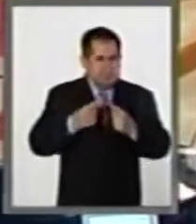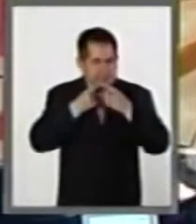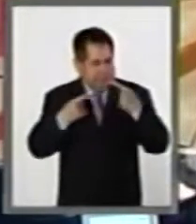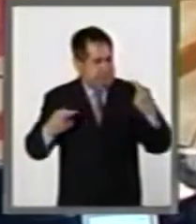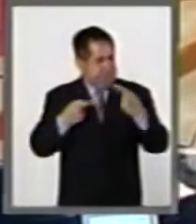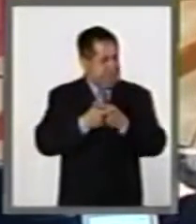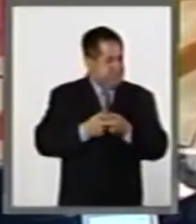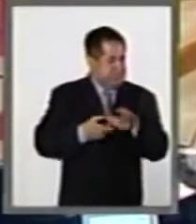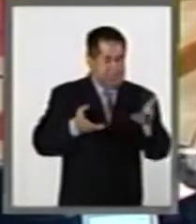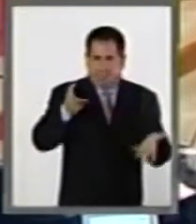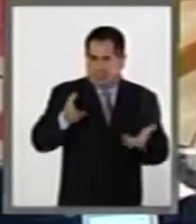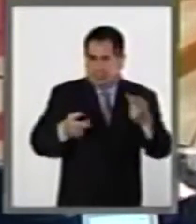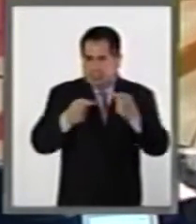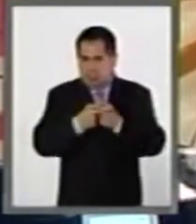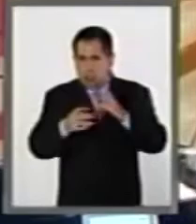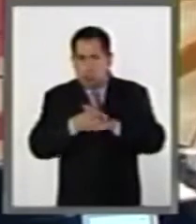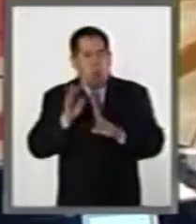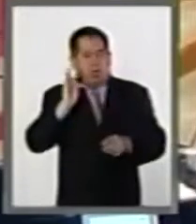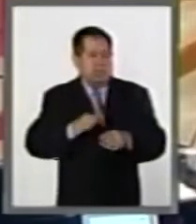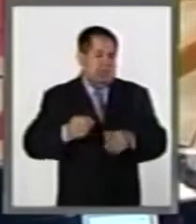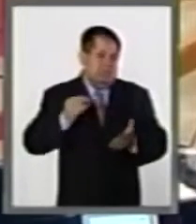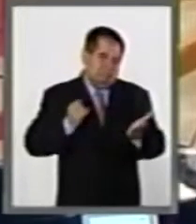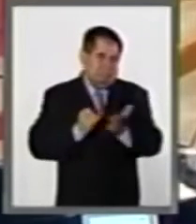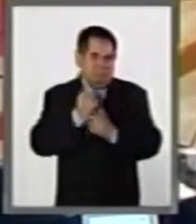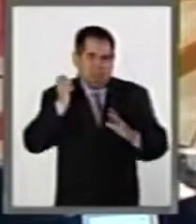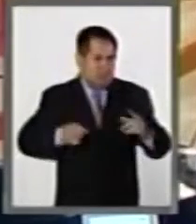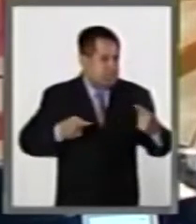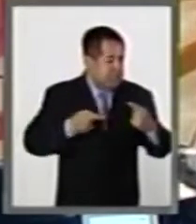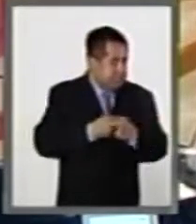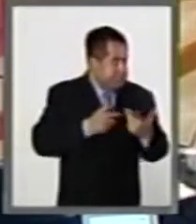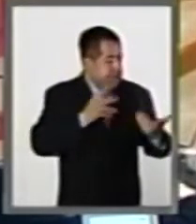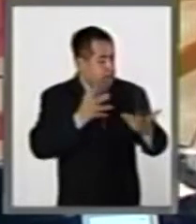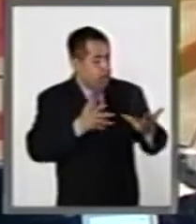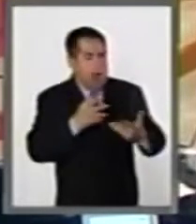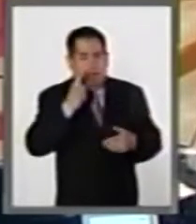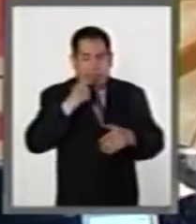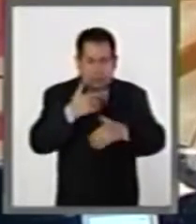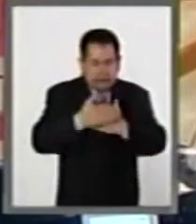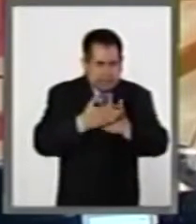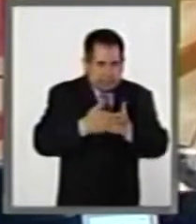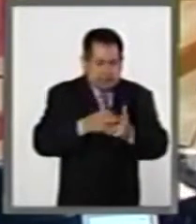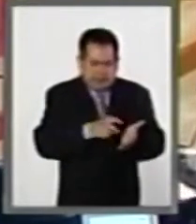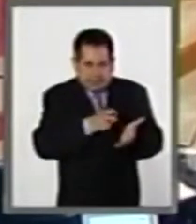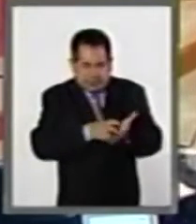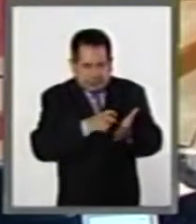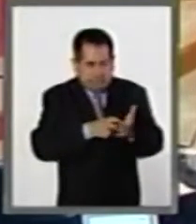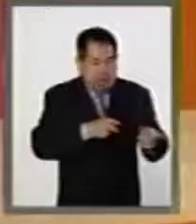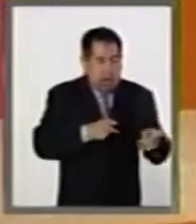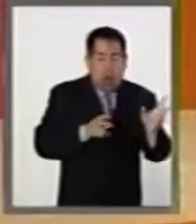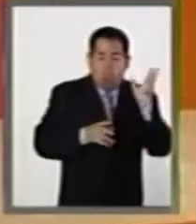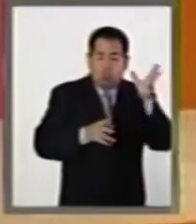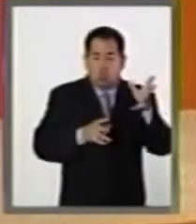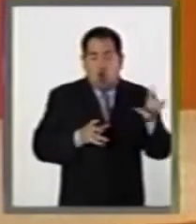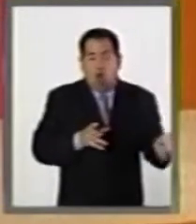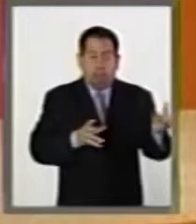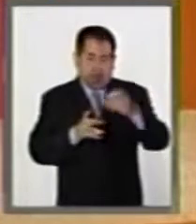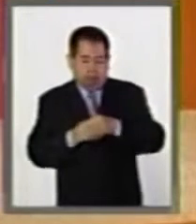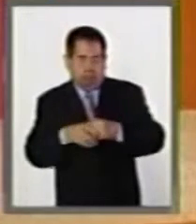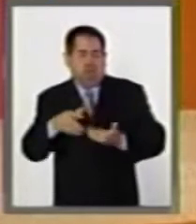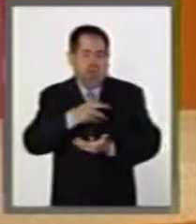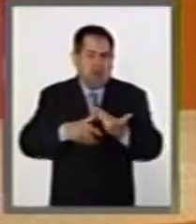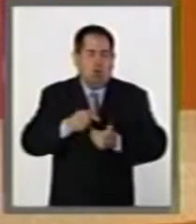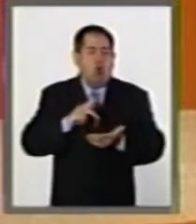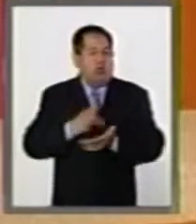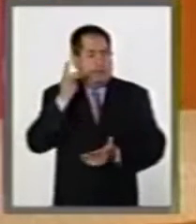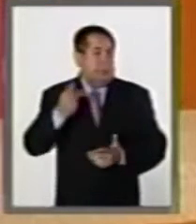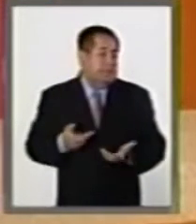surjan con motivo de la ejecución penal, así como regular los medios para lograr la reinserción social, siempre teniendo como